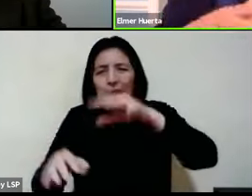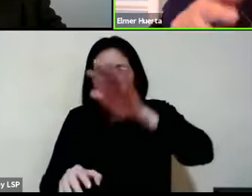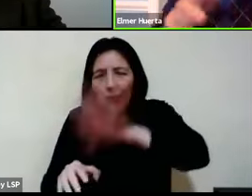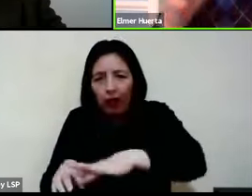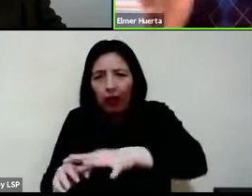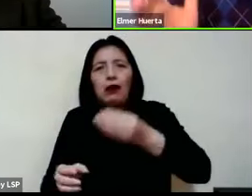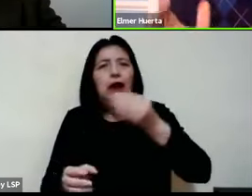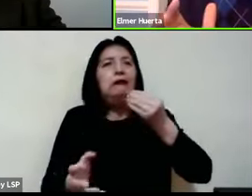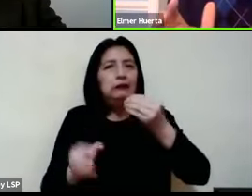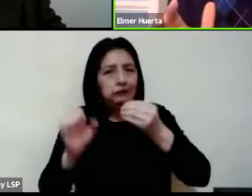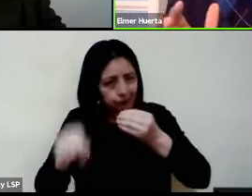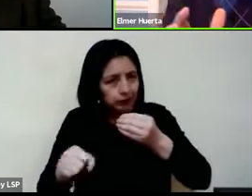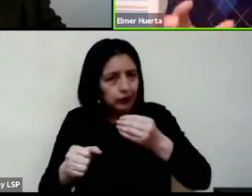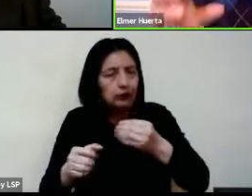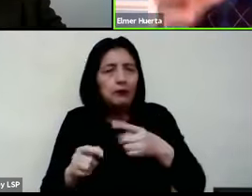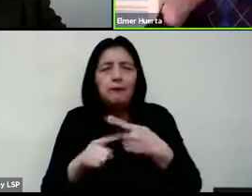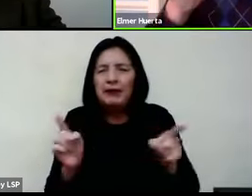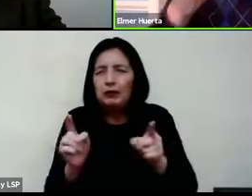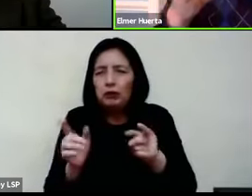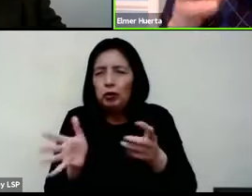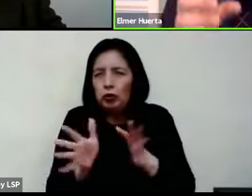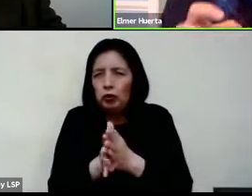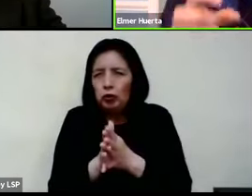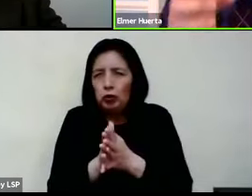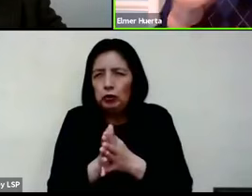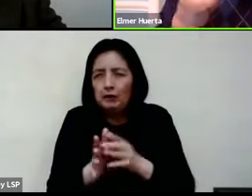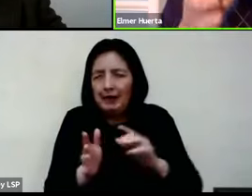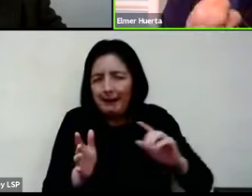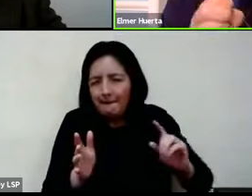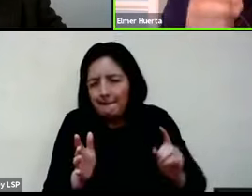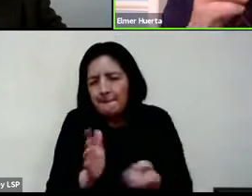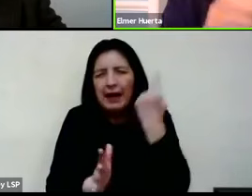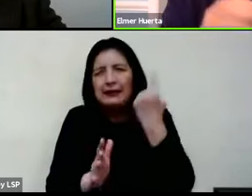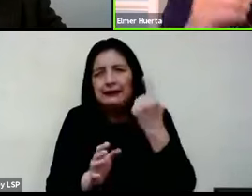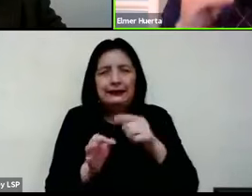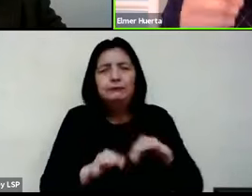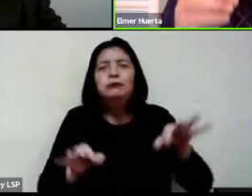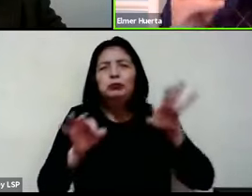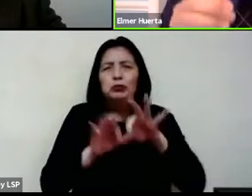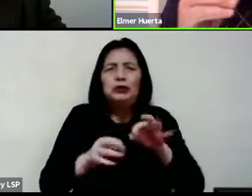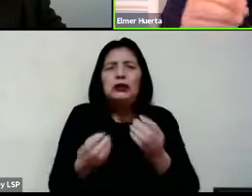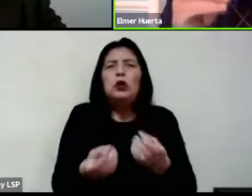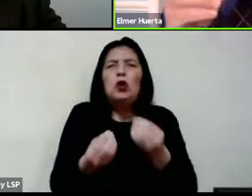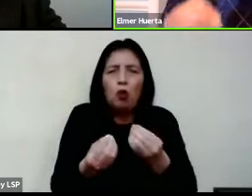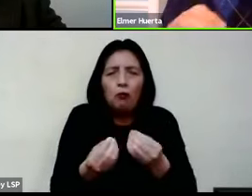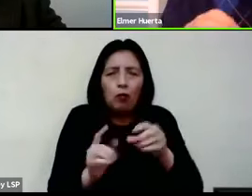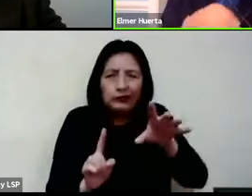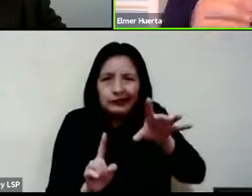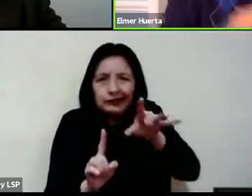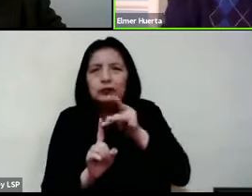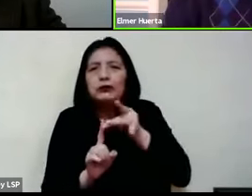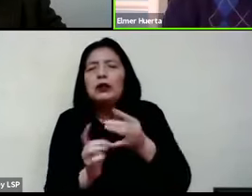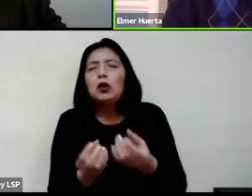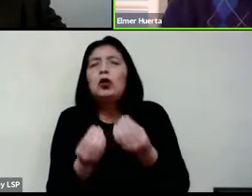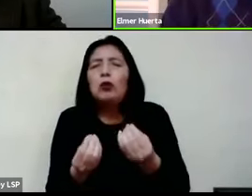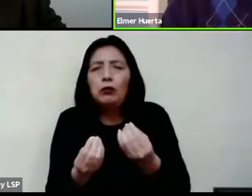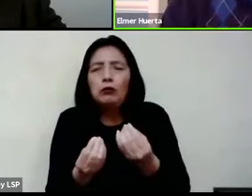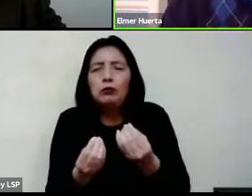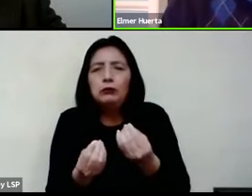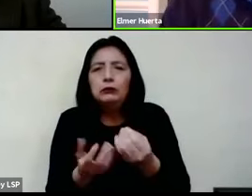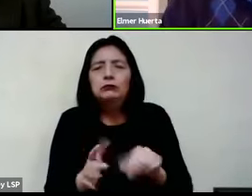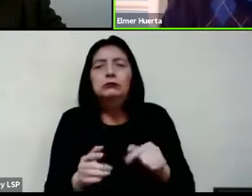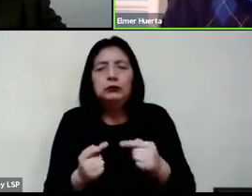posible. Pero en globo, digamos, la principal ruta de transmisión de este virus SARS-CoV-2 es por la